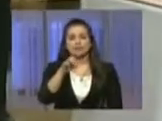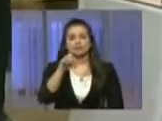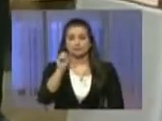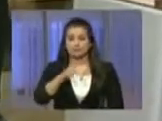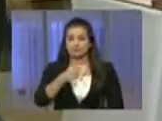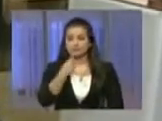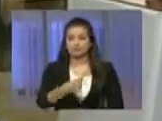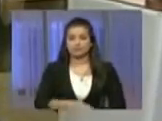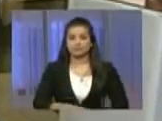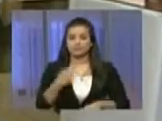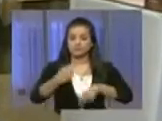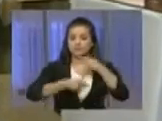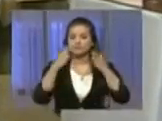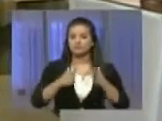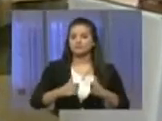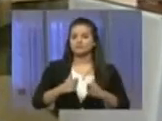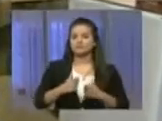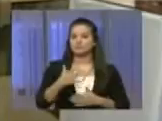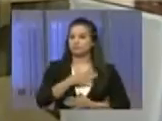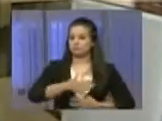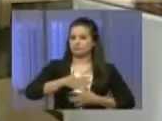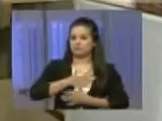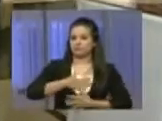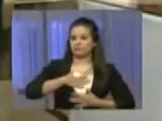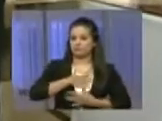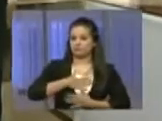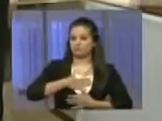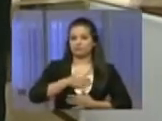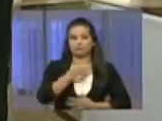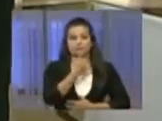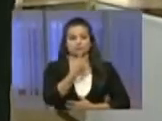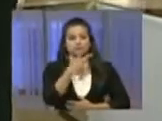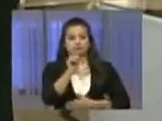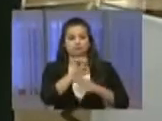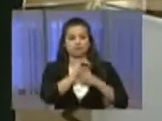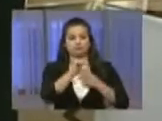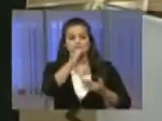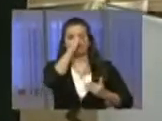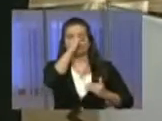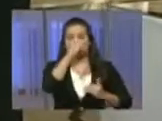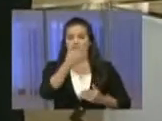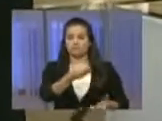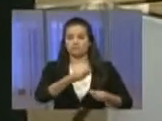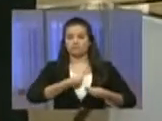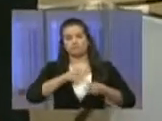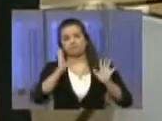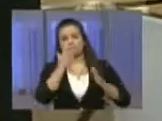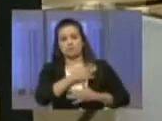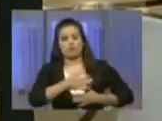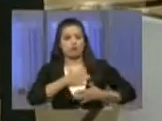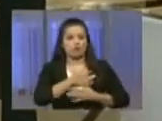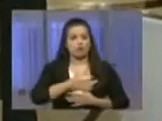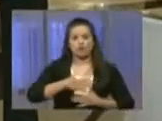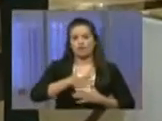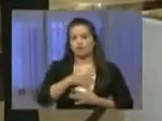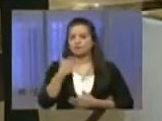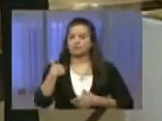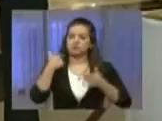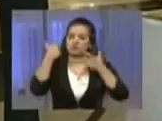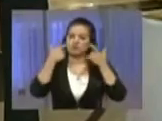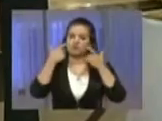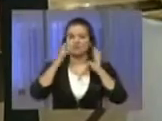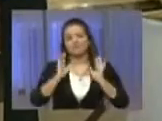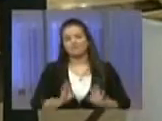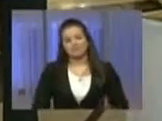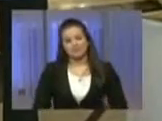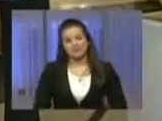revolucionarios por ahí bien chéveres con dólar 1330 cualquiera cree Ah quién para quease con el